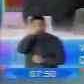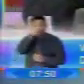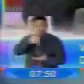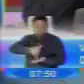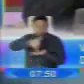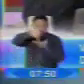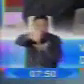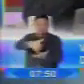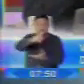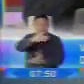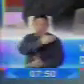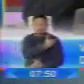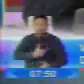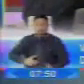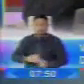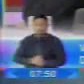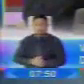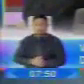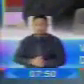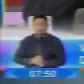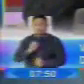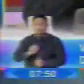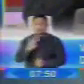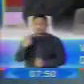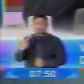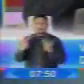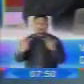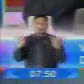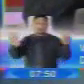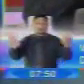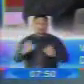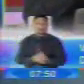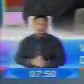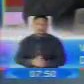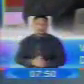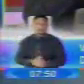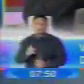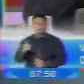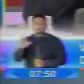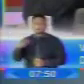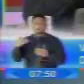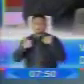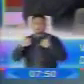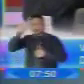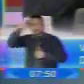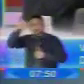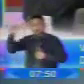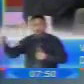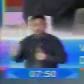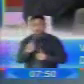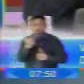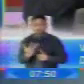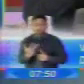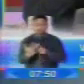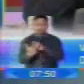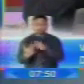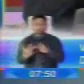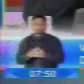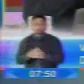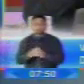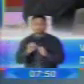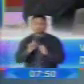premio que lo entrega el presidente en 3 ternas diferentes, una relacionada a artes y cultura, otra relacionada con